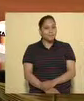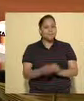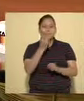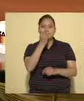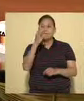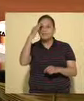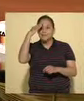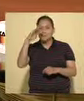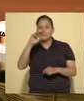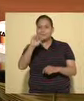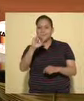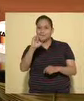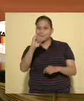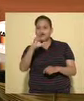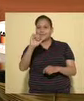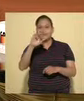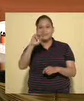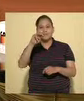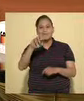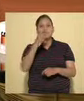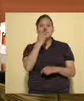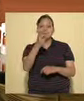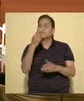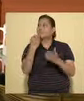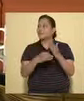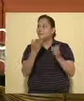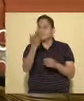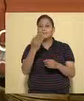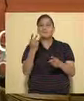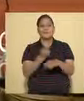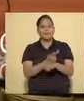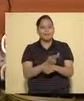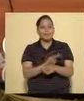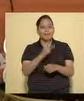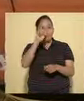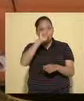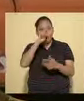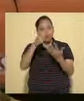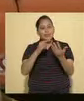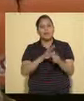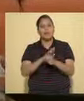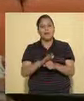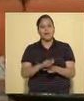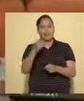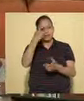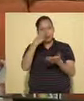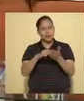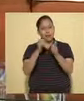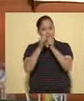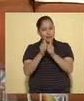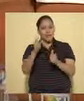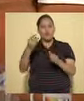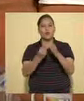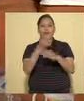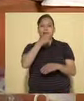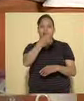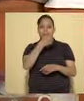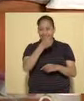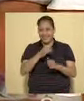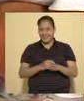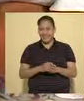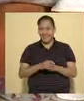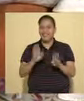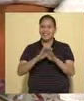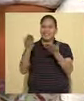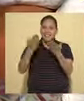Besotes a la señora Mari Carmen. Me faltó que me dijera usted, señora, ¿qué pasó con los tips caseros? Yo creo que se va a quedar de nueva conductora por acá, ¿eh? Sí, que nos